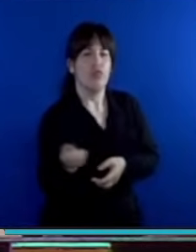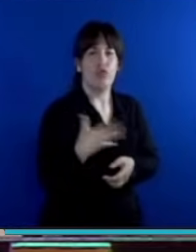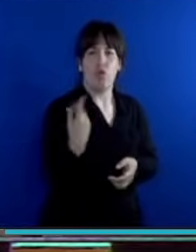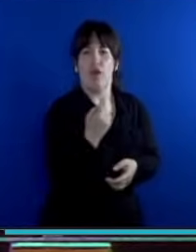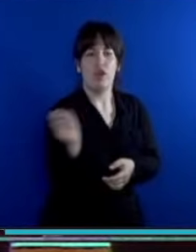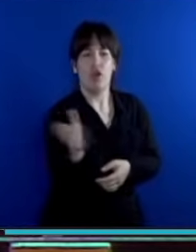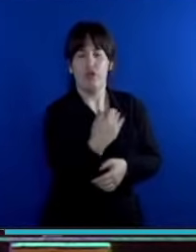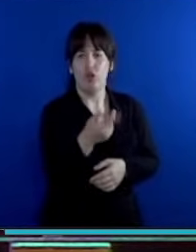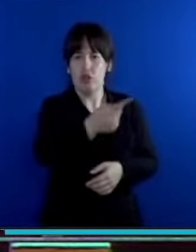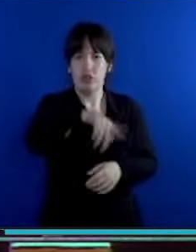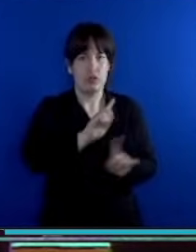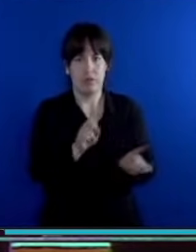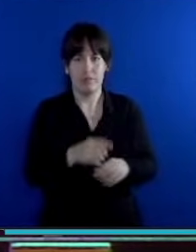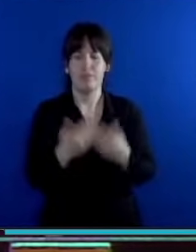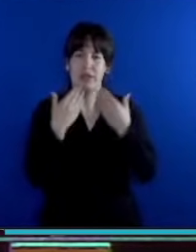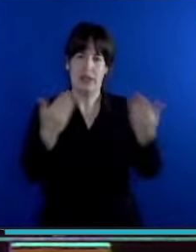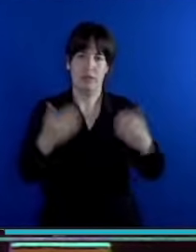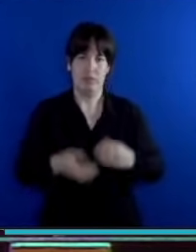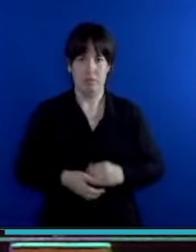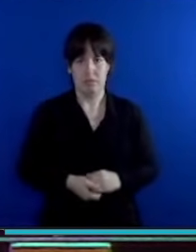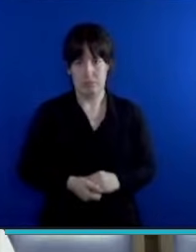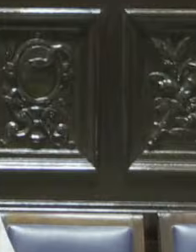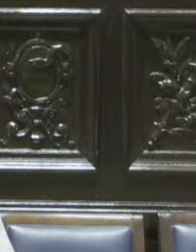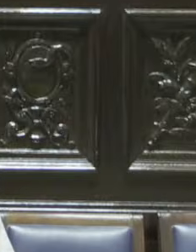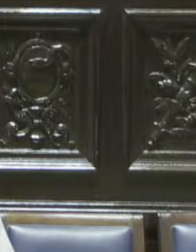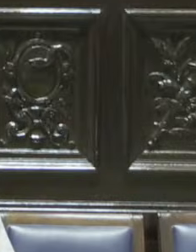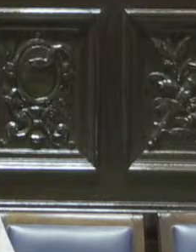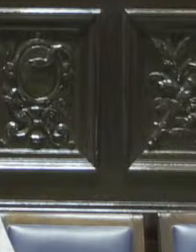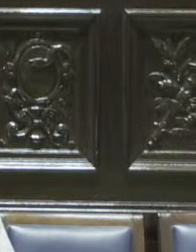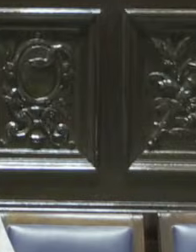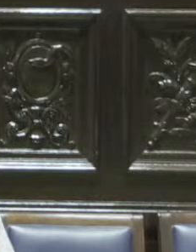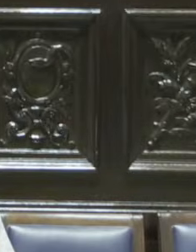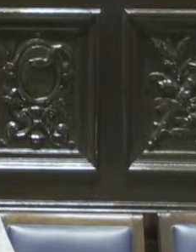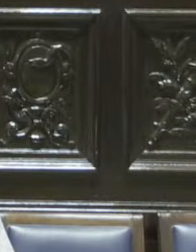de todo. Muchas gracias. Gracias, diputada. Tiene la palabra.